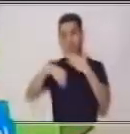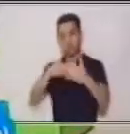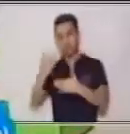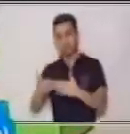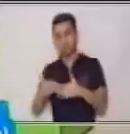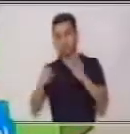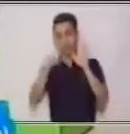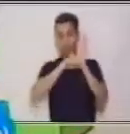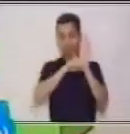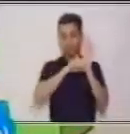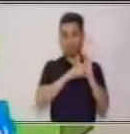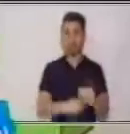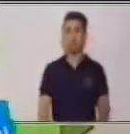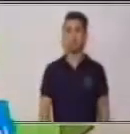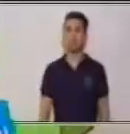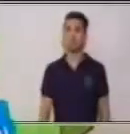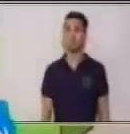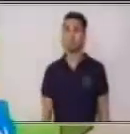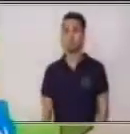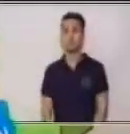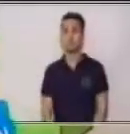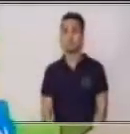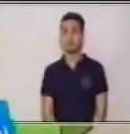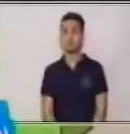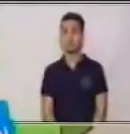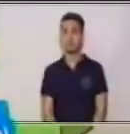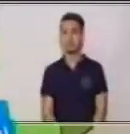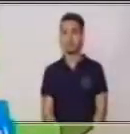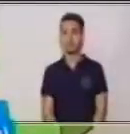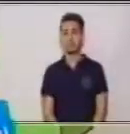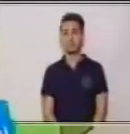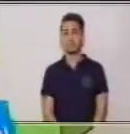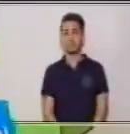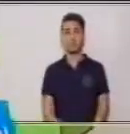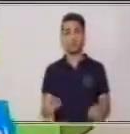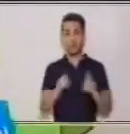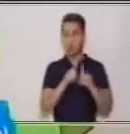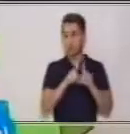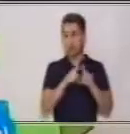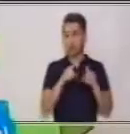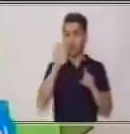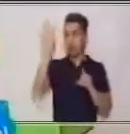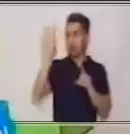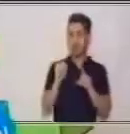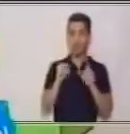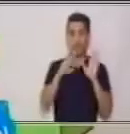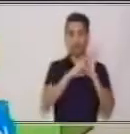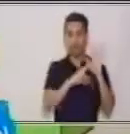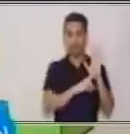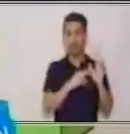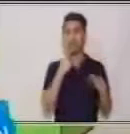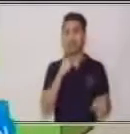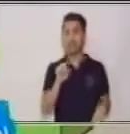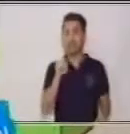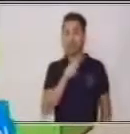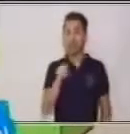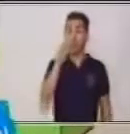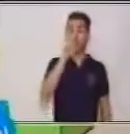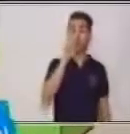caso negativo. Aplicando la regla, dice que es el cuadrado del primer término